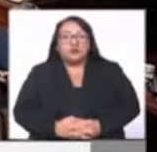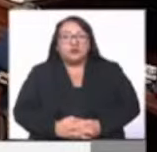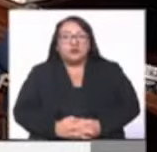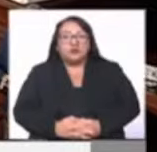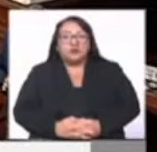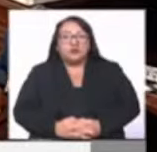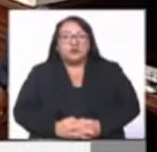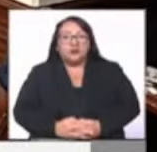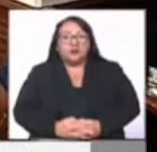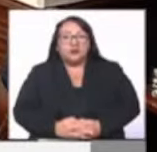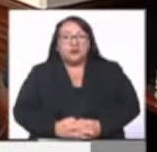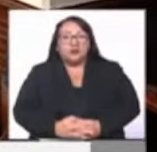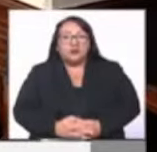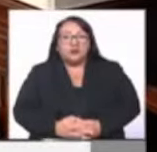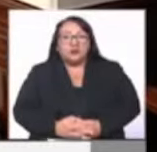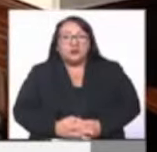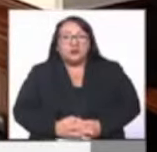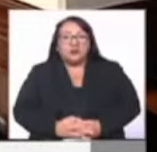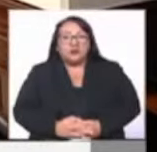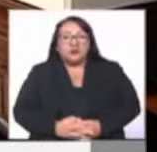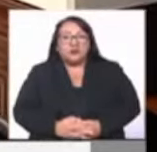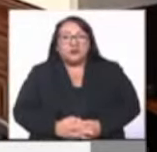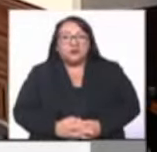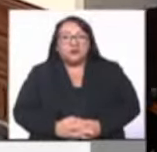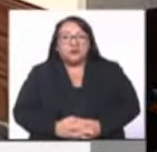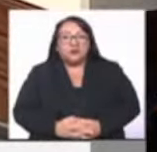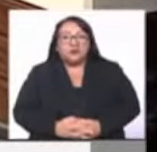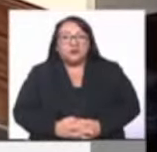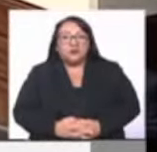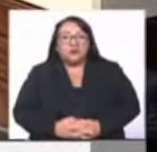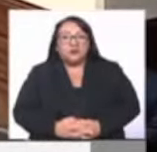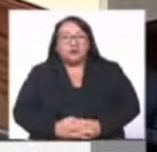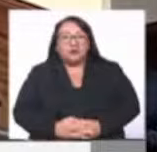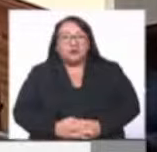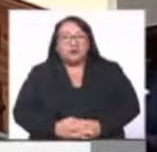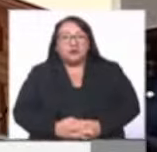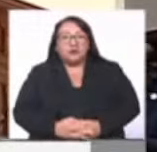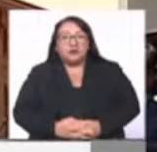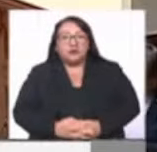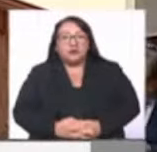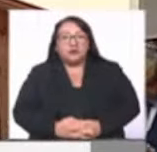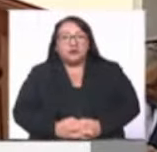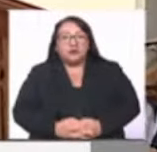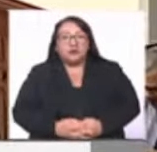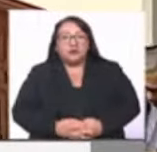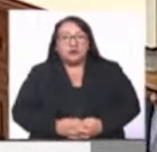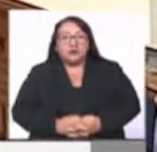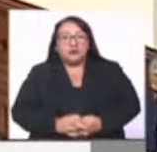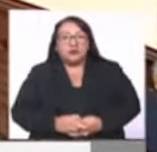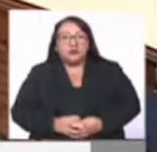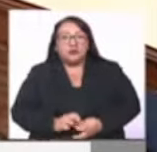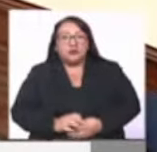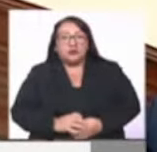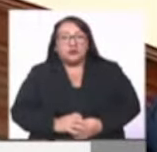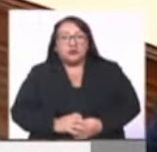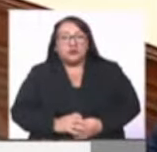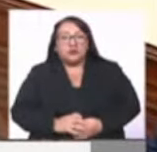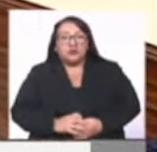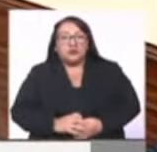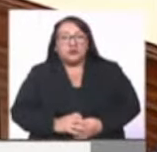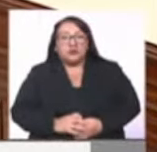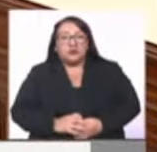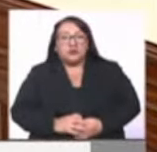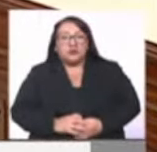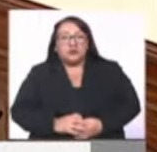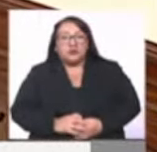ubicándose y es precisamente como lo mencionabas tú para poder hacer uso del derecho a su